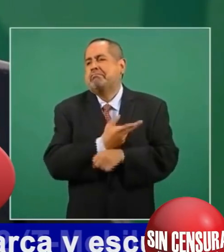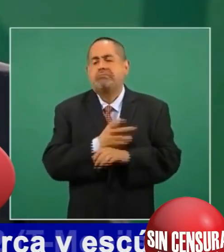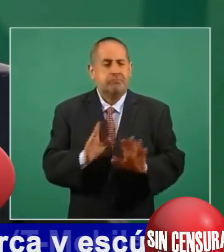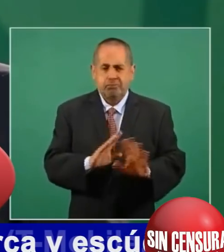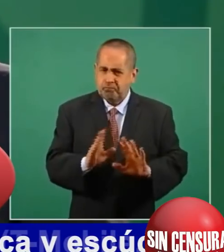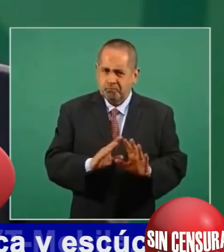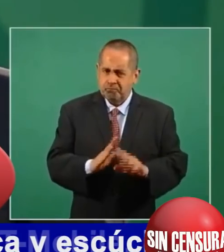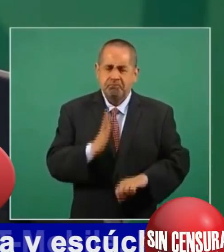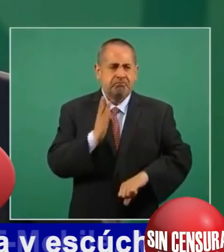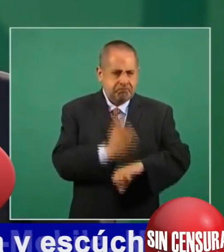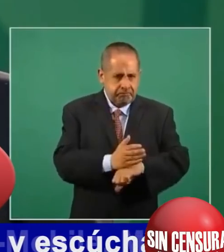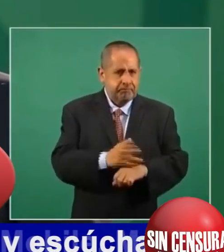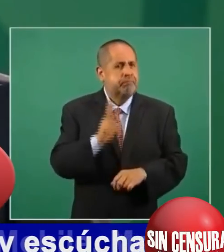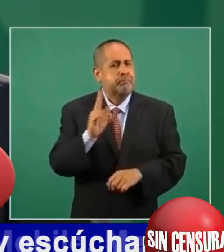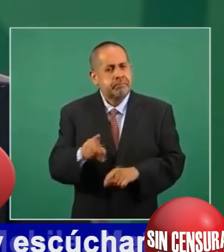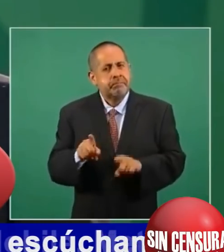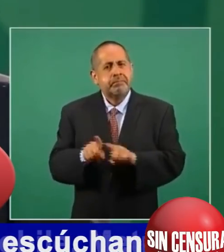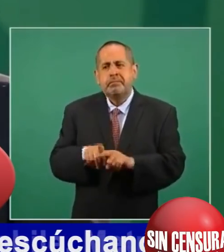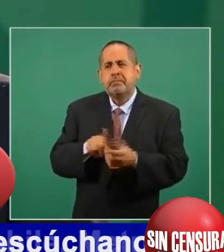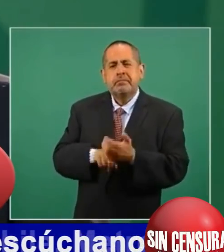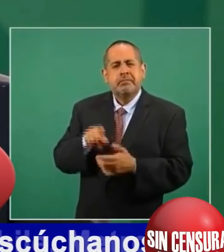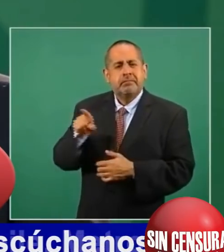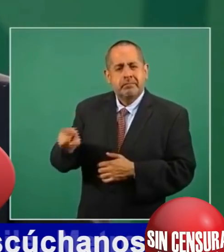como se actuó en el caso